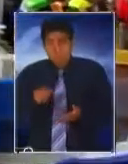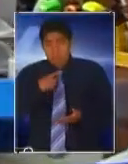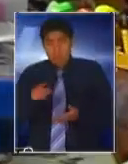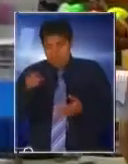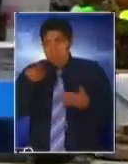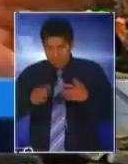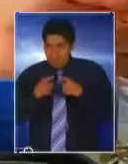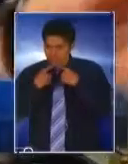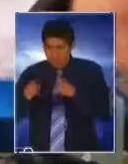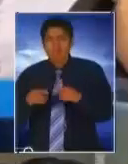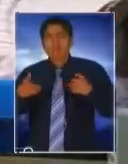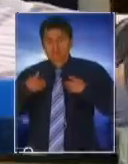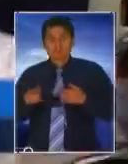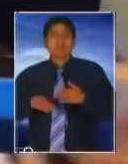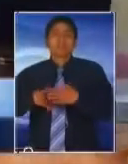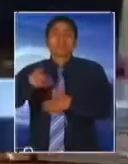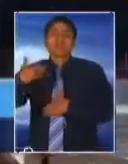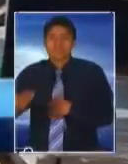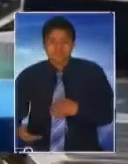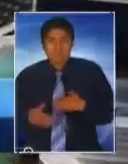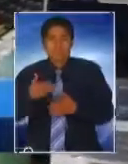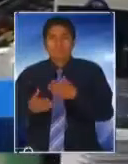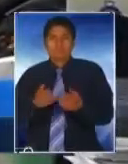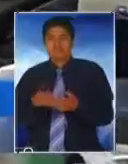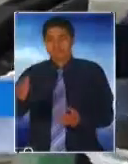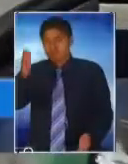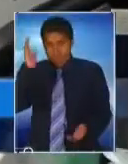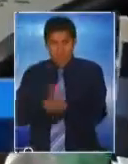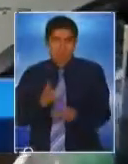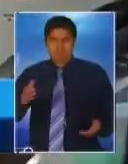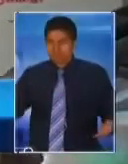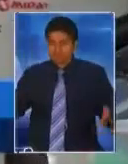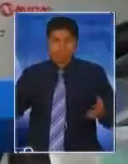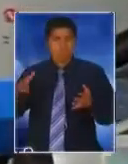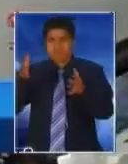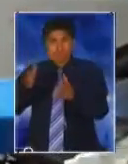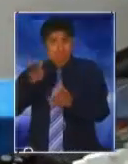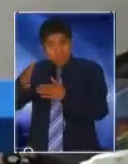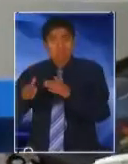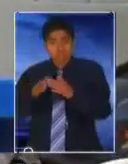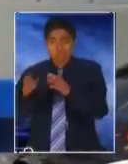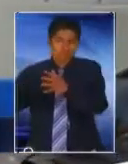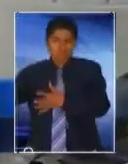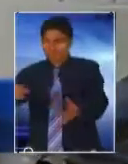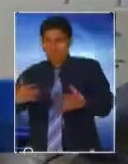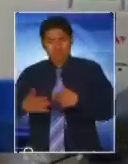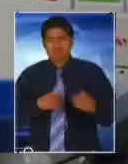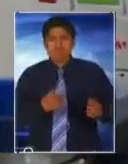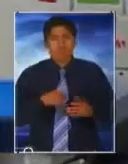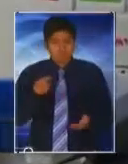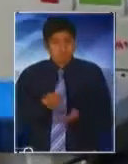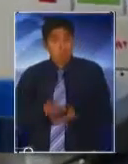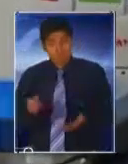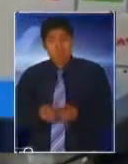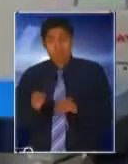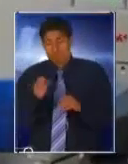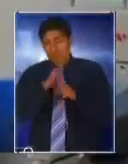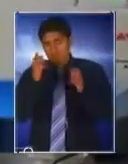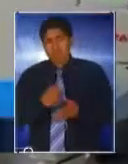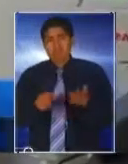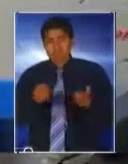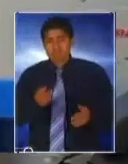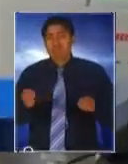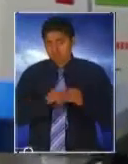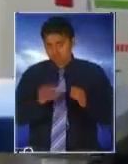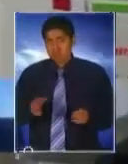estar notificados se va a tener que pasar con el procedimiento de ejecución coactiva a efectos de que cumplan con el pago hay que aclarar